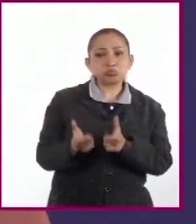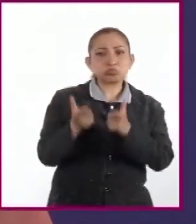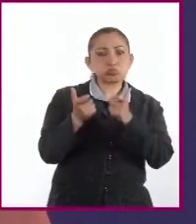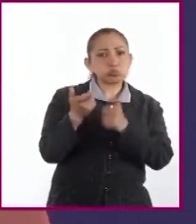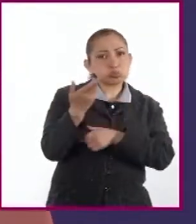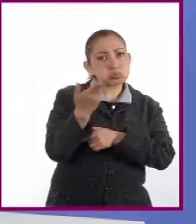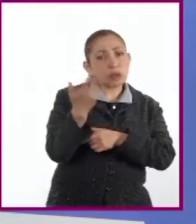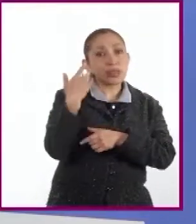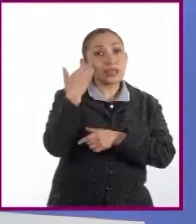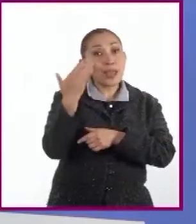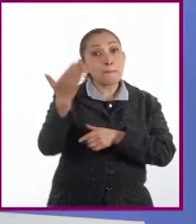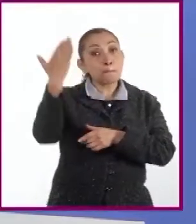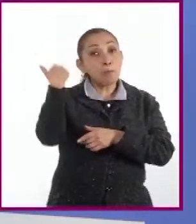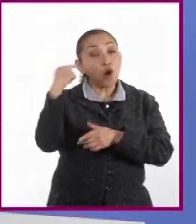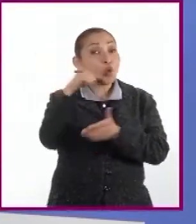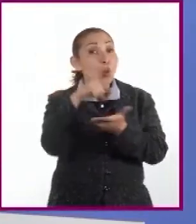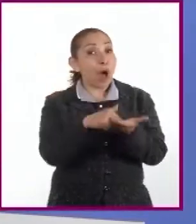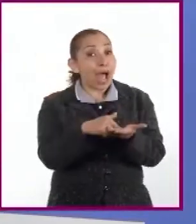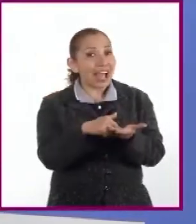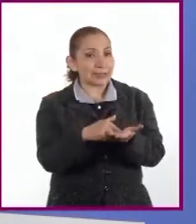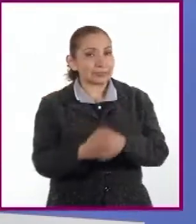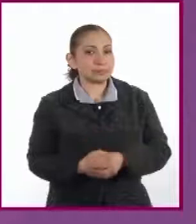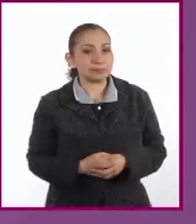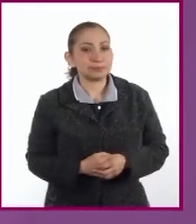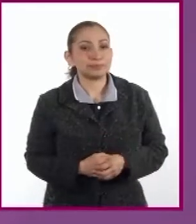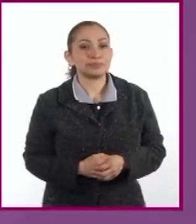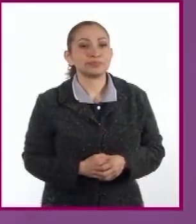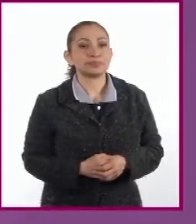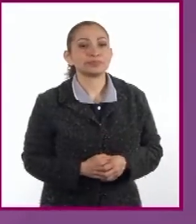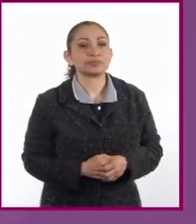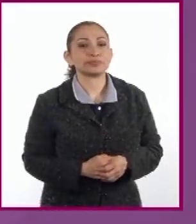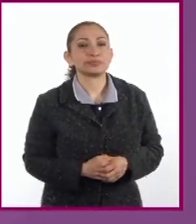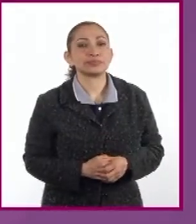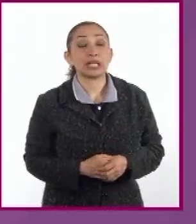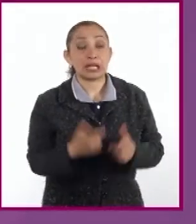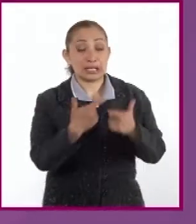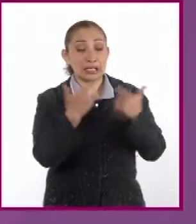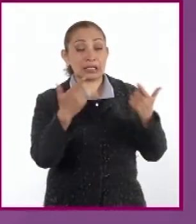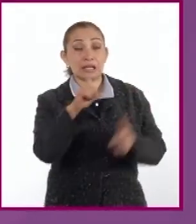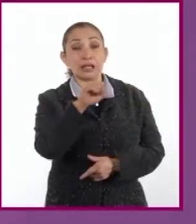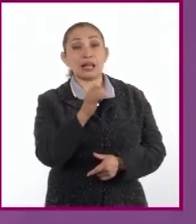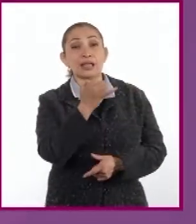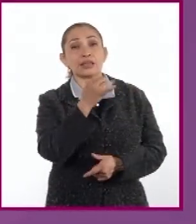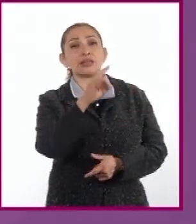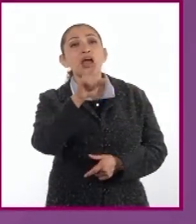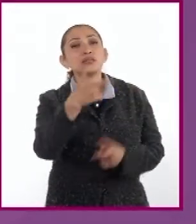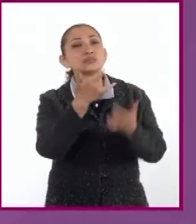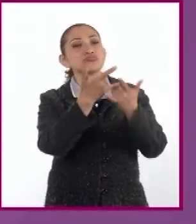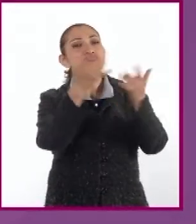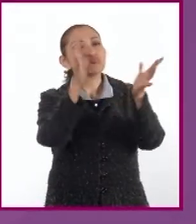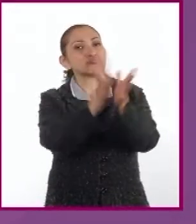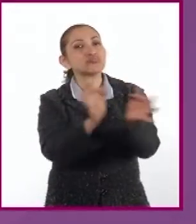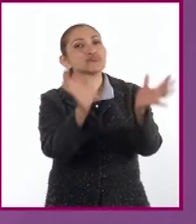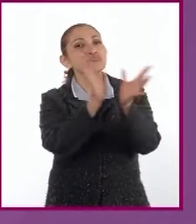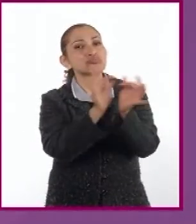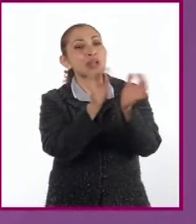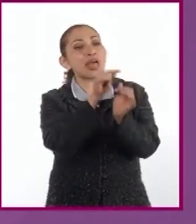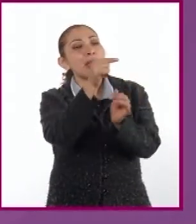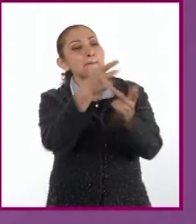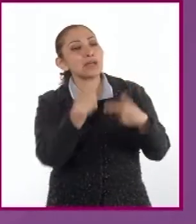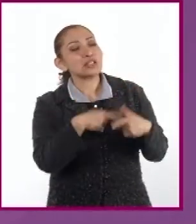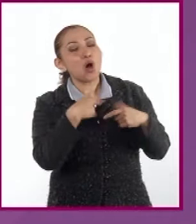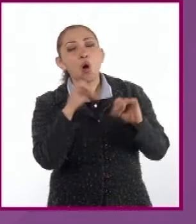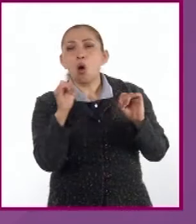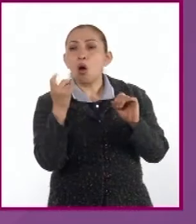de una época y un lugar en particular. Las leyendas son relatos que hablan de personajes y sucesos